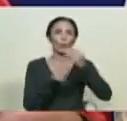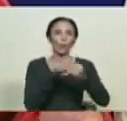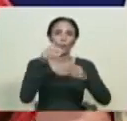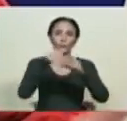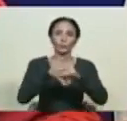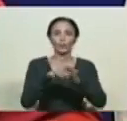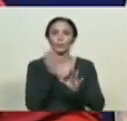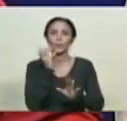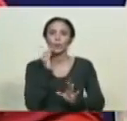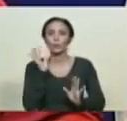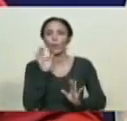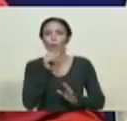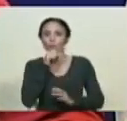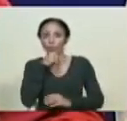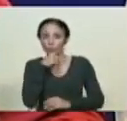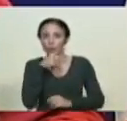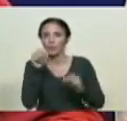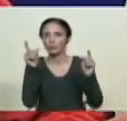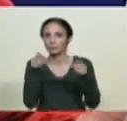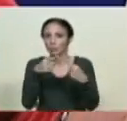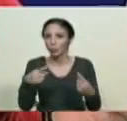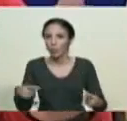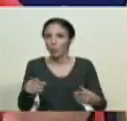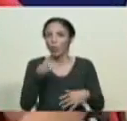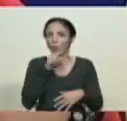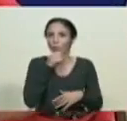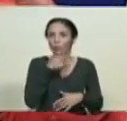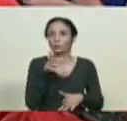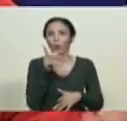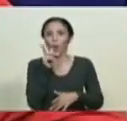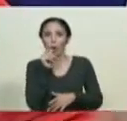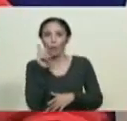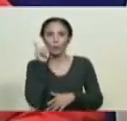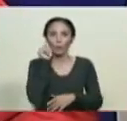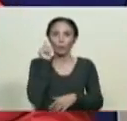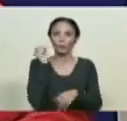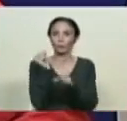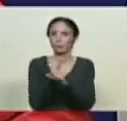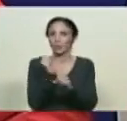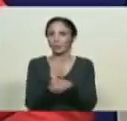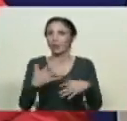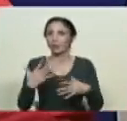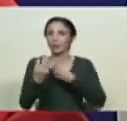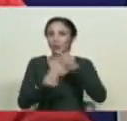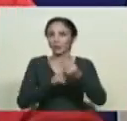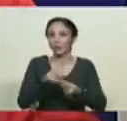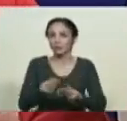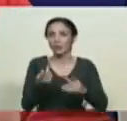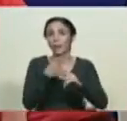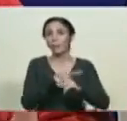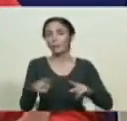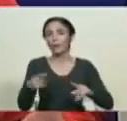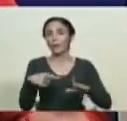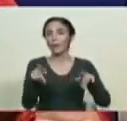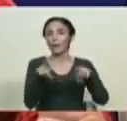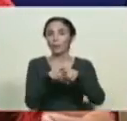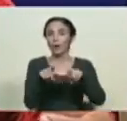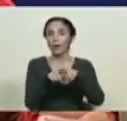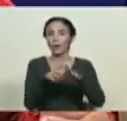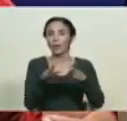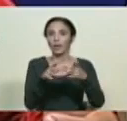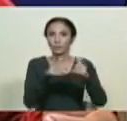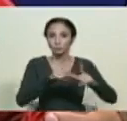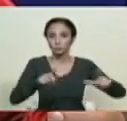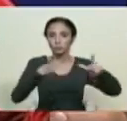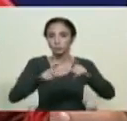votaron los viejitos o no votaron los viejitos, por el sexo, por la ocupación, pero sobre todo por el tema etario, porque tú tienes